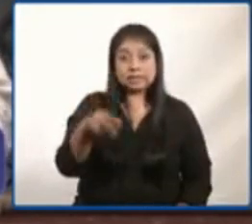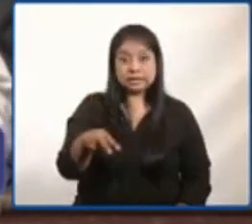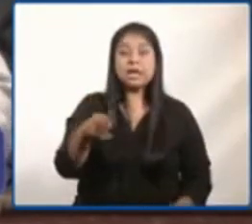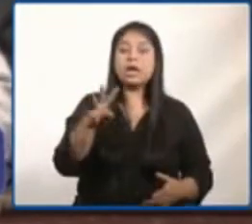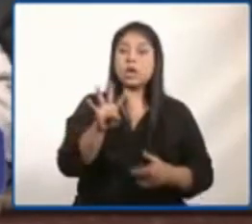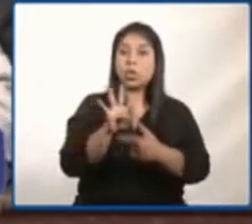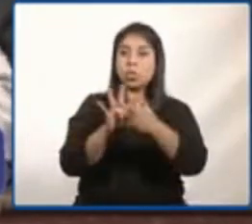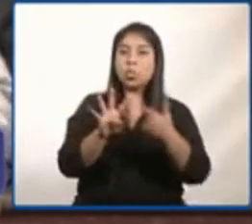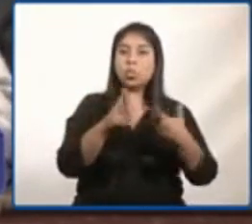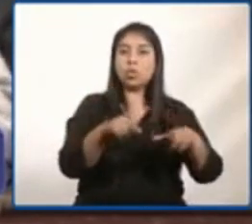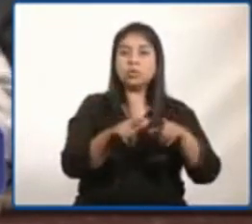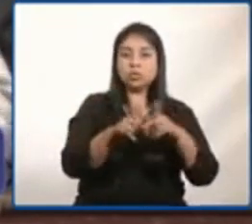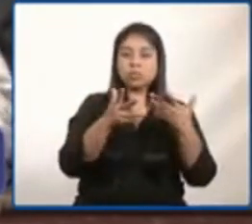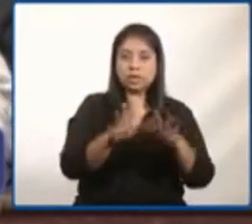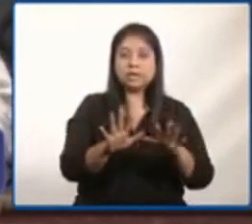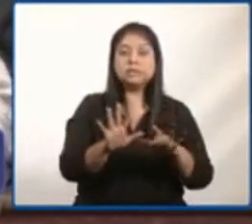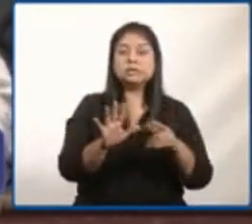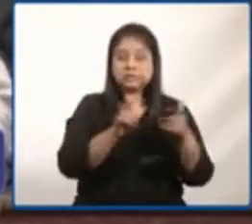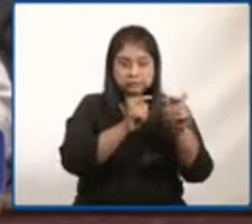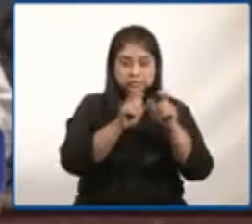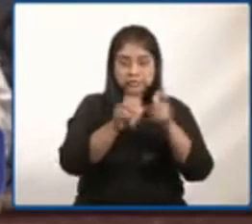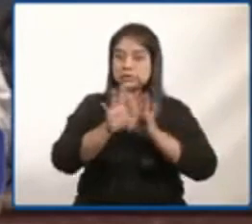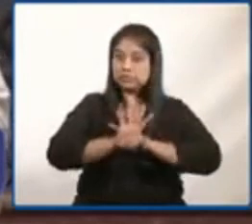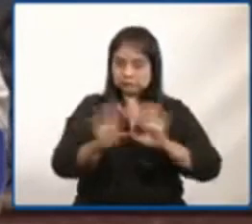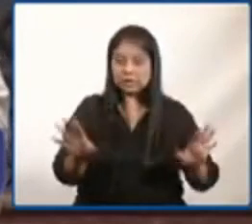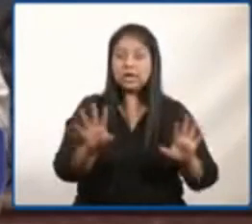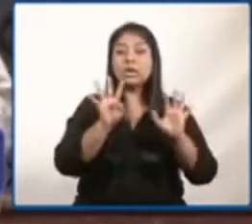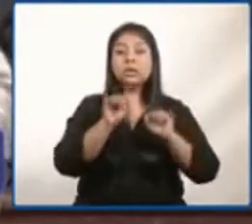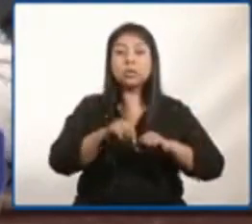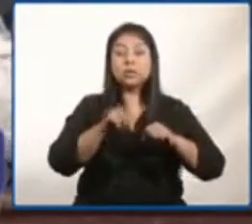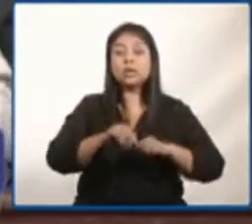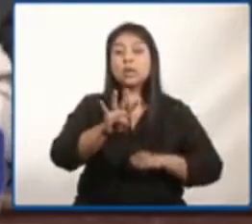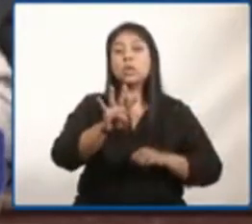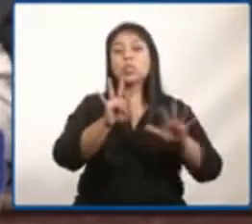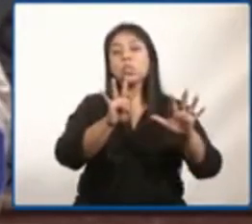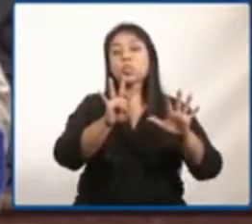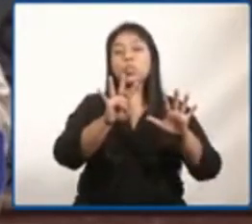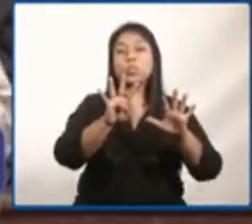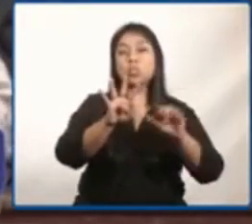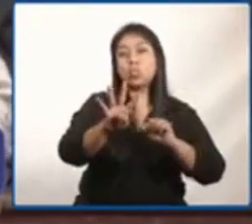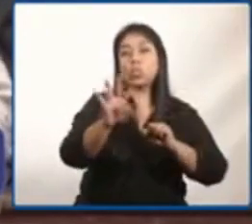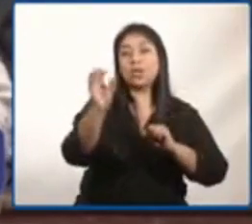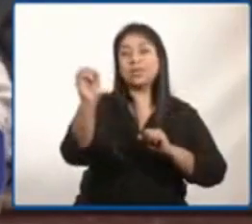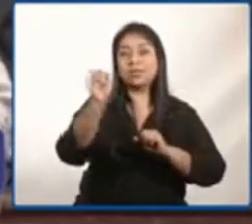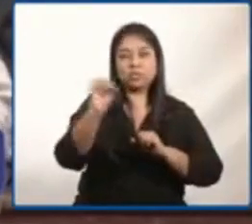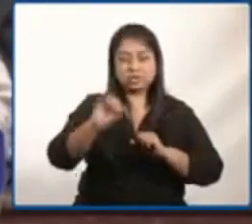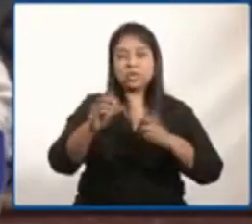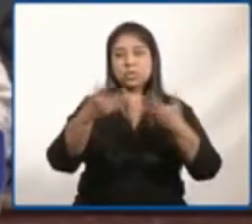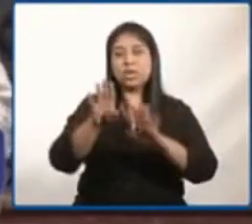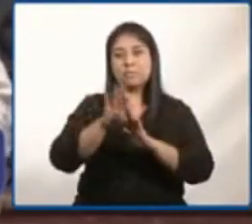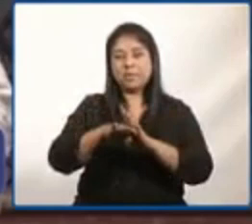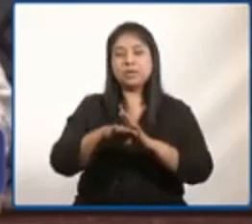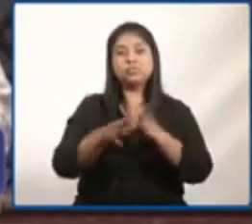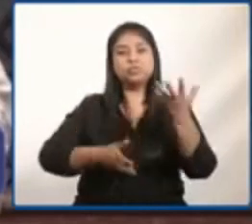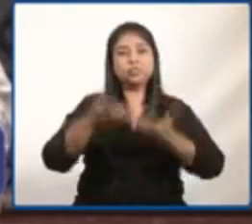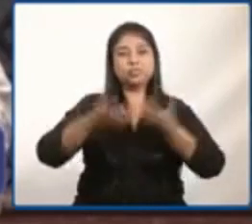está 100% controlado y un 90% en fase de liquidación, y podríamos hablar a nivel general del volcán